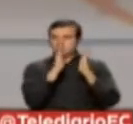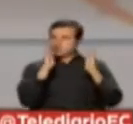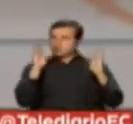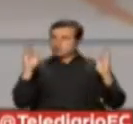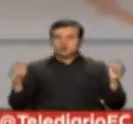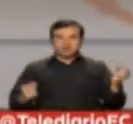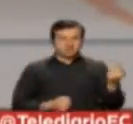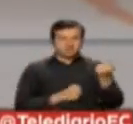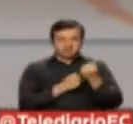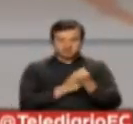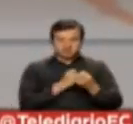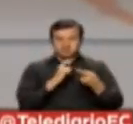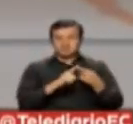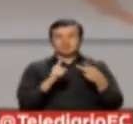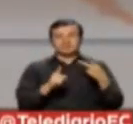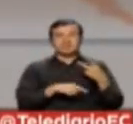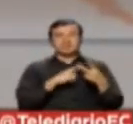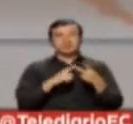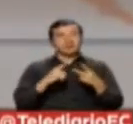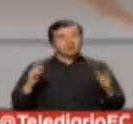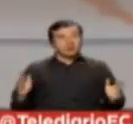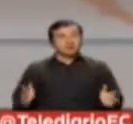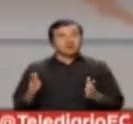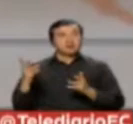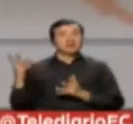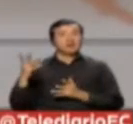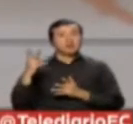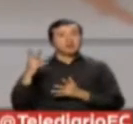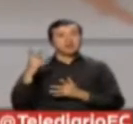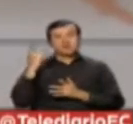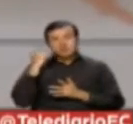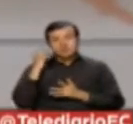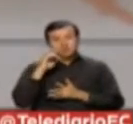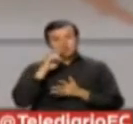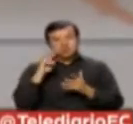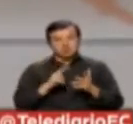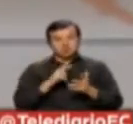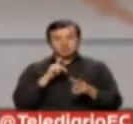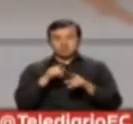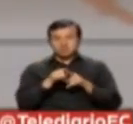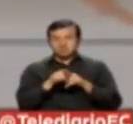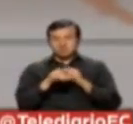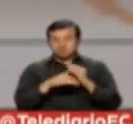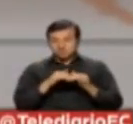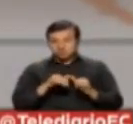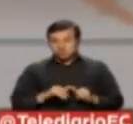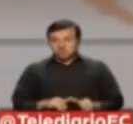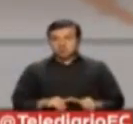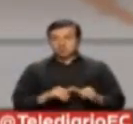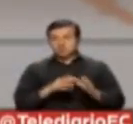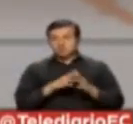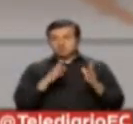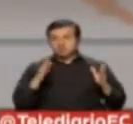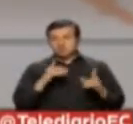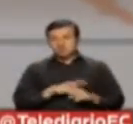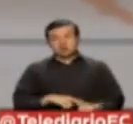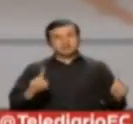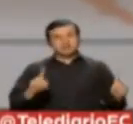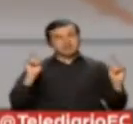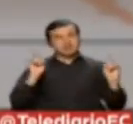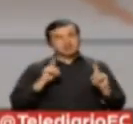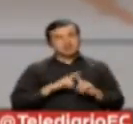hemos impulsado lo que llamamos días de la lectura con cursos de alrededor de la lectura que son un poco distintos